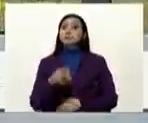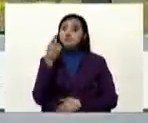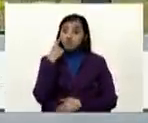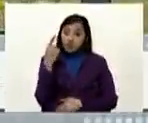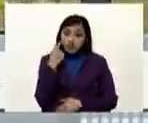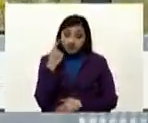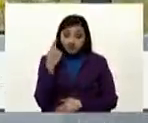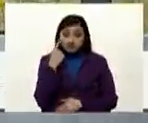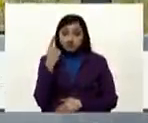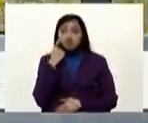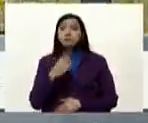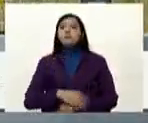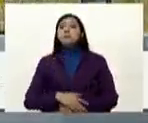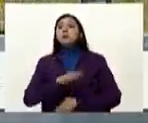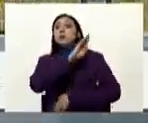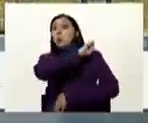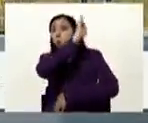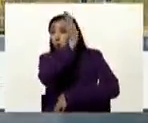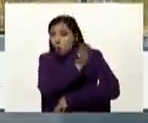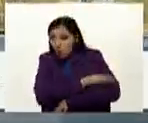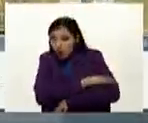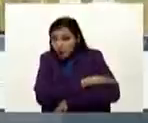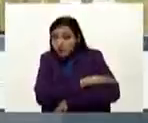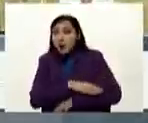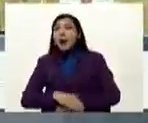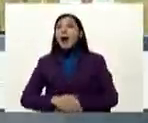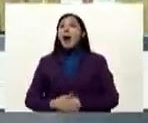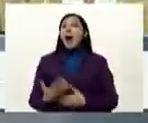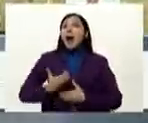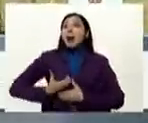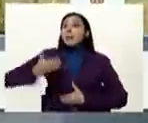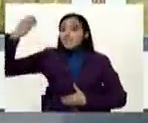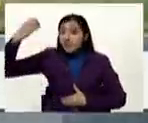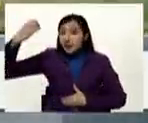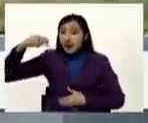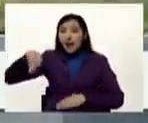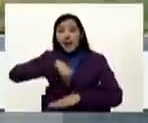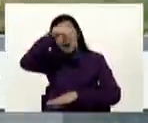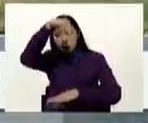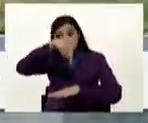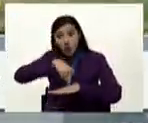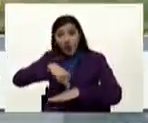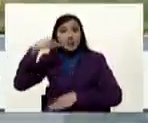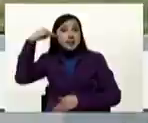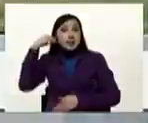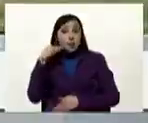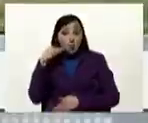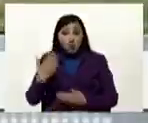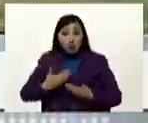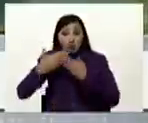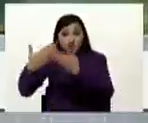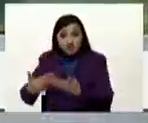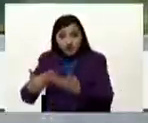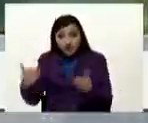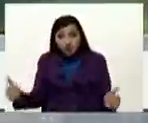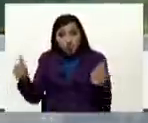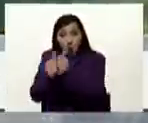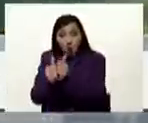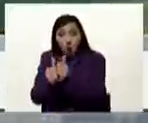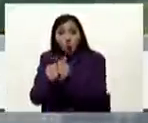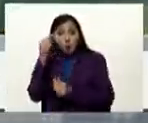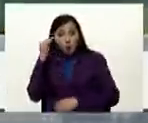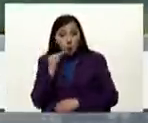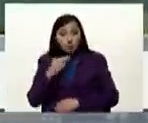concepto, Fuerza Armada Nacional de Bolívar, para Bolívar y con Bolívar,